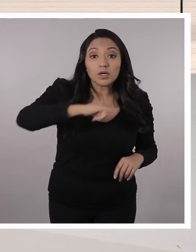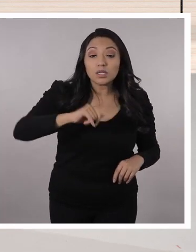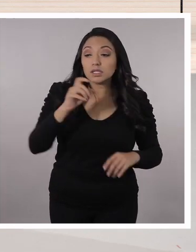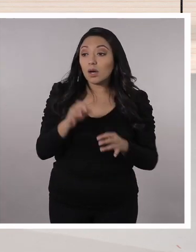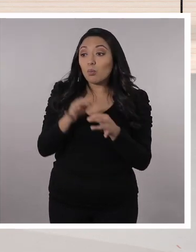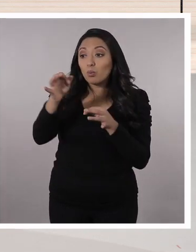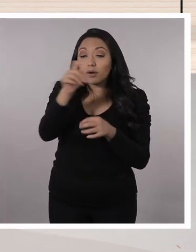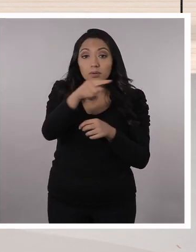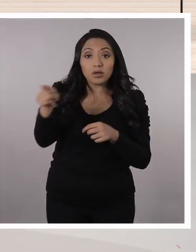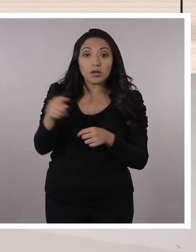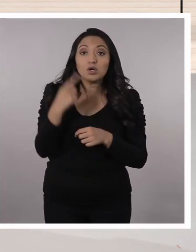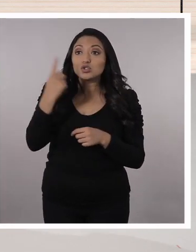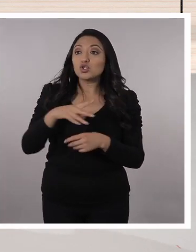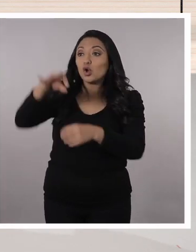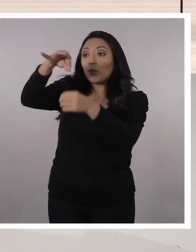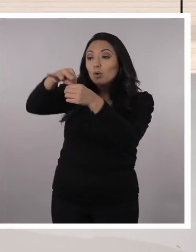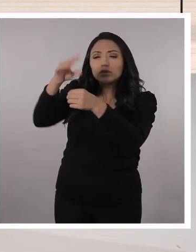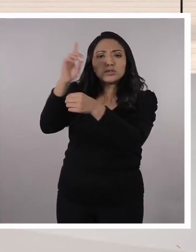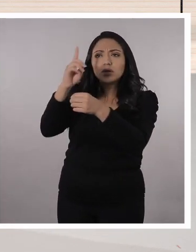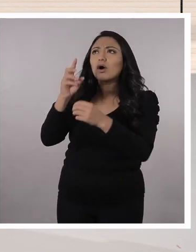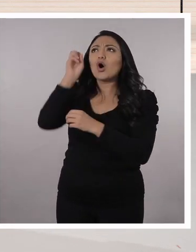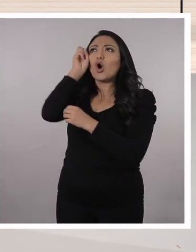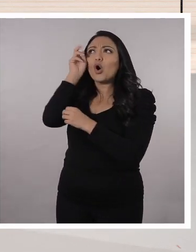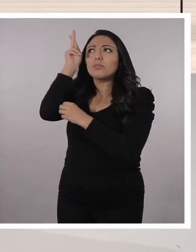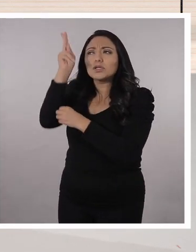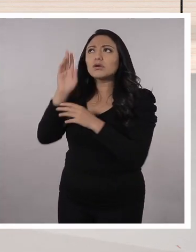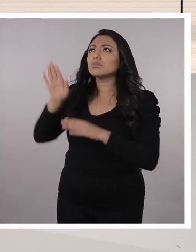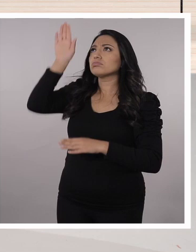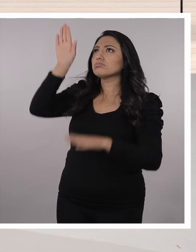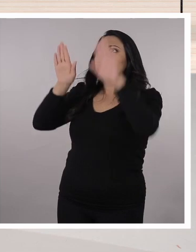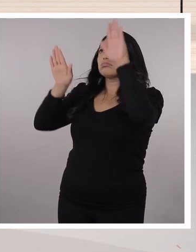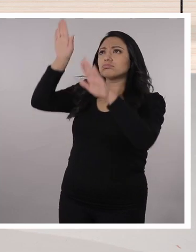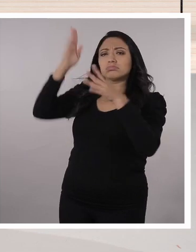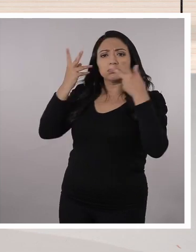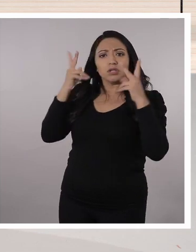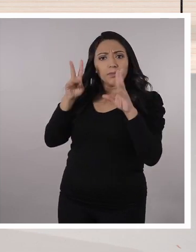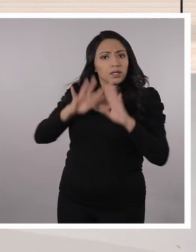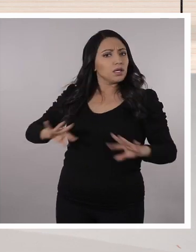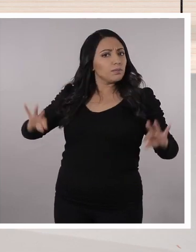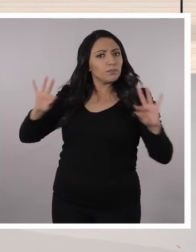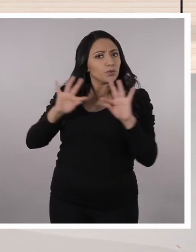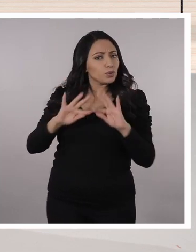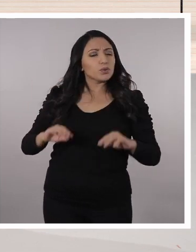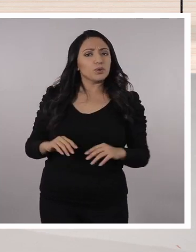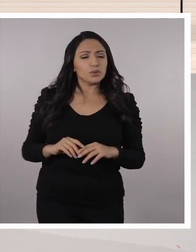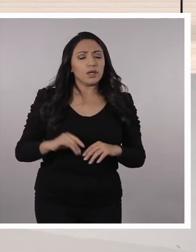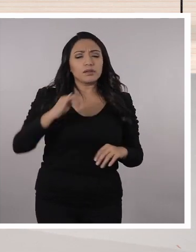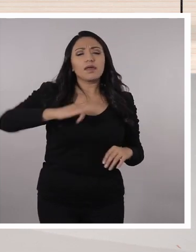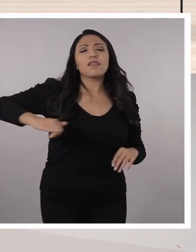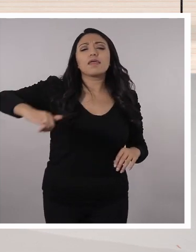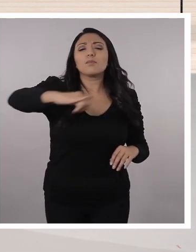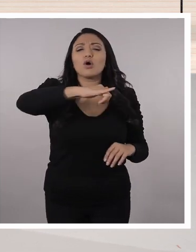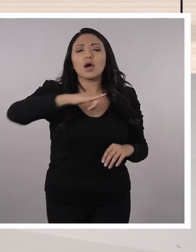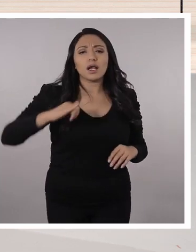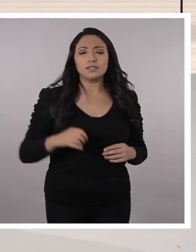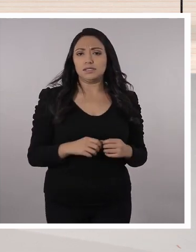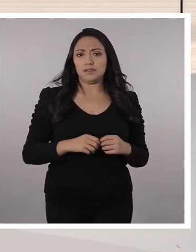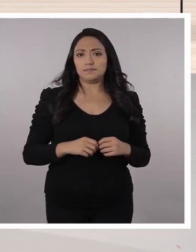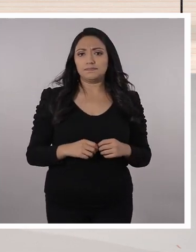el pueblo puede manifestarse, no solamente votando, sino de diferentes maneras, y eso es un elemento clave de la democracia,